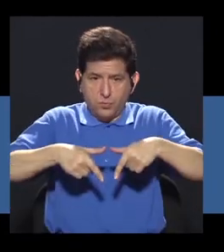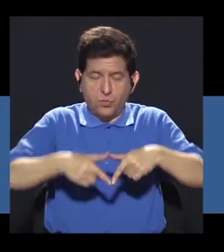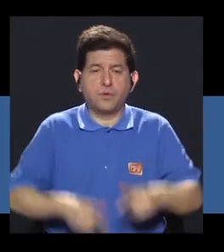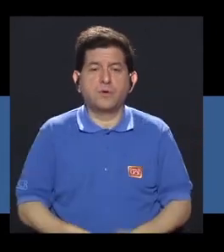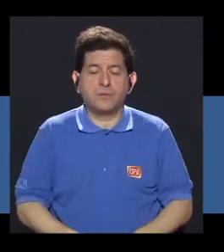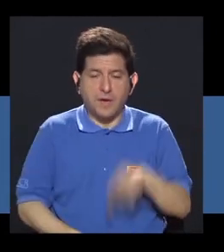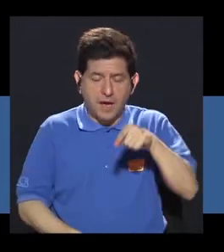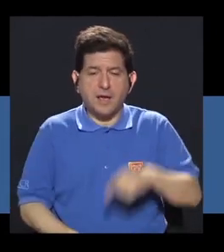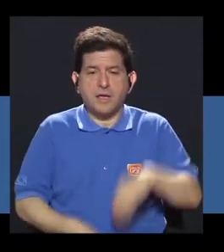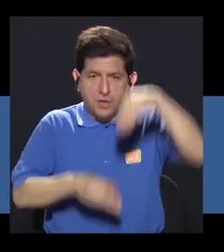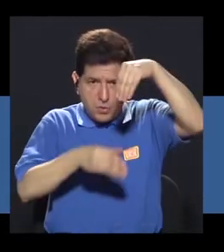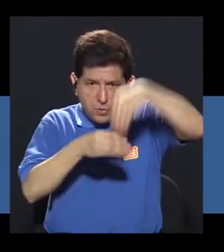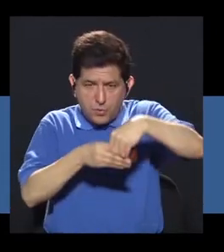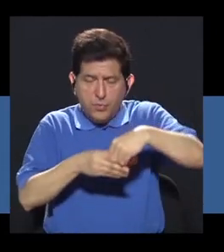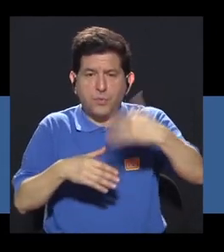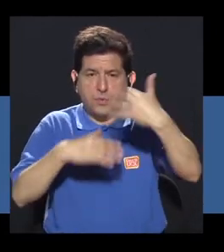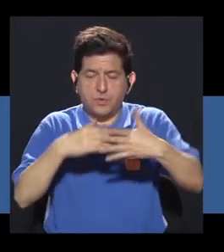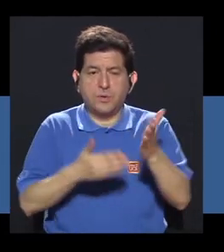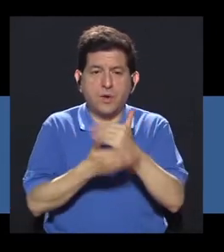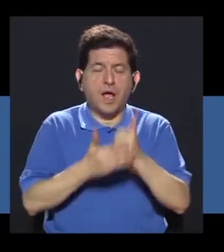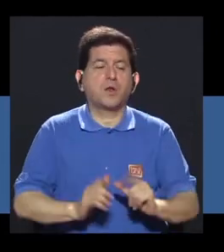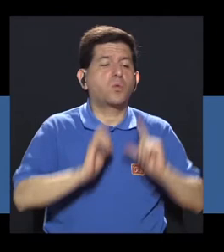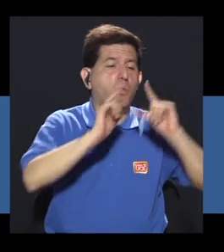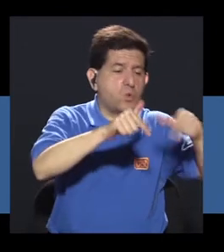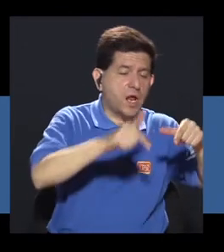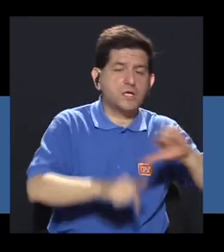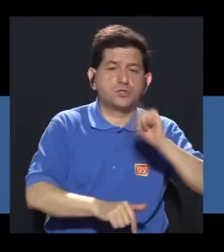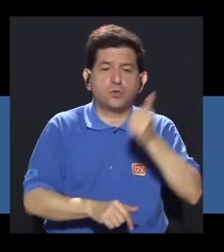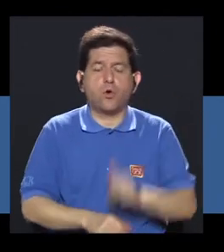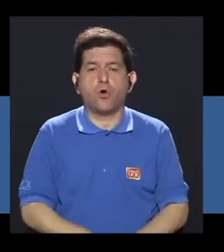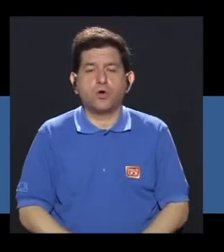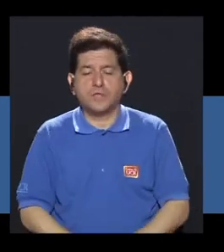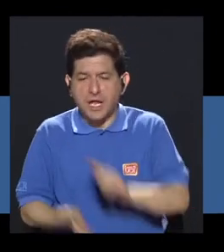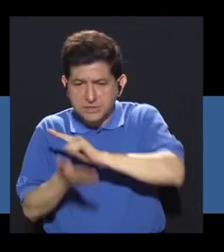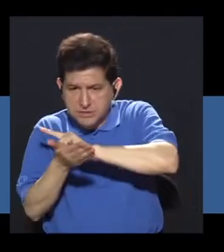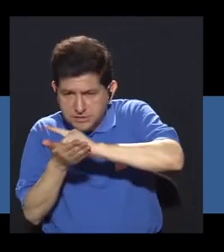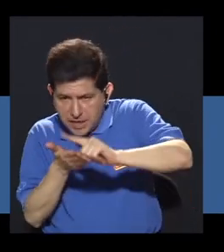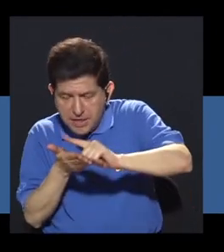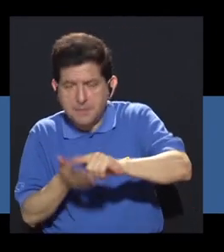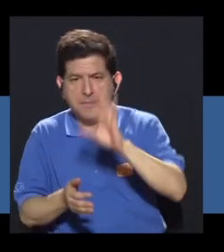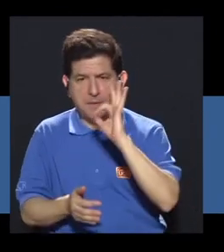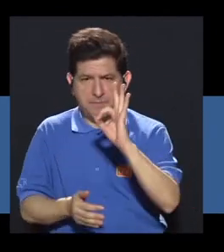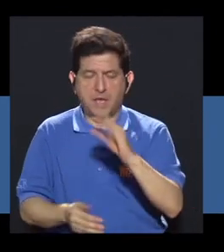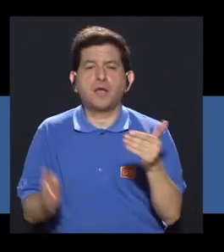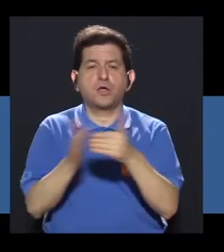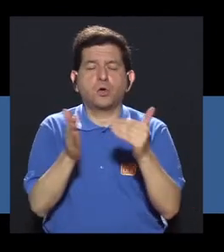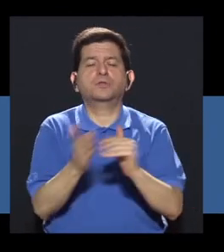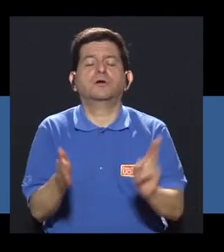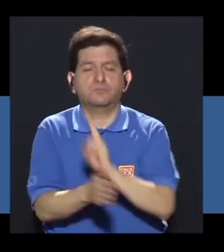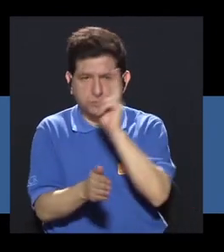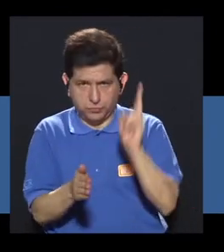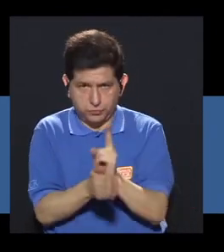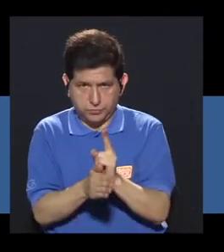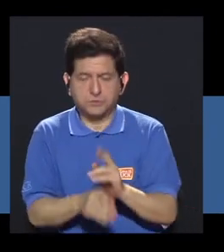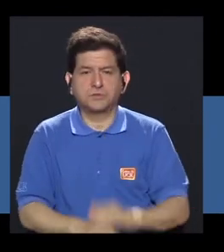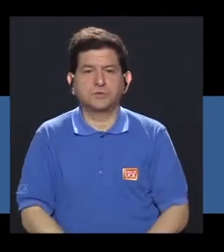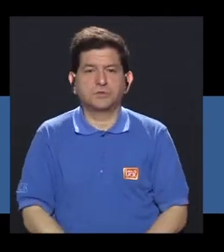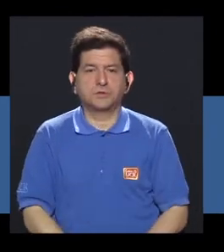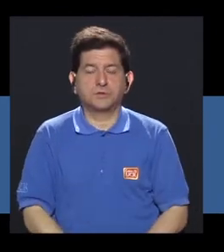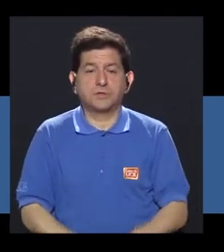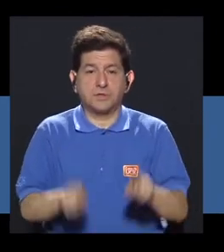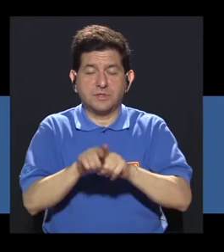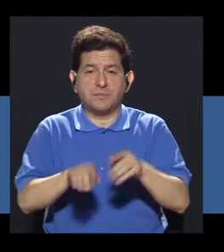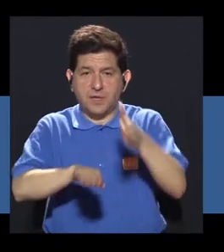de la vagina para recoger la sangre. Algunas copas son desechables. Otras se vacían, se lavan bien y se vuelven a